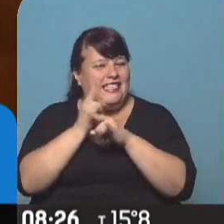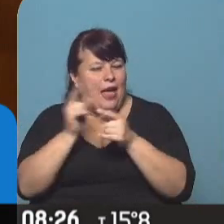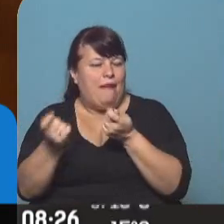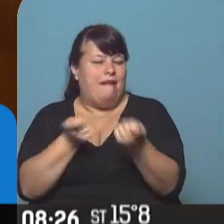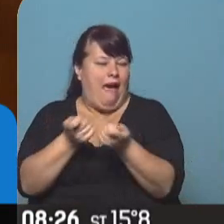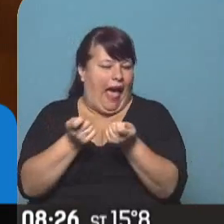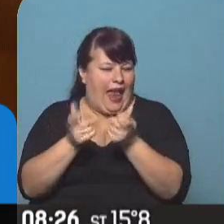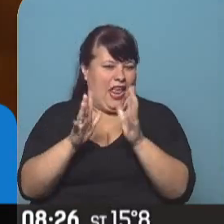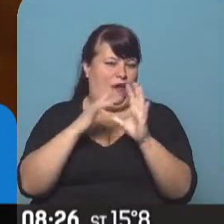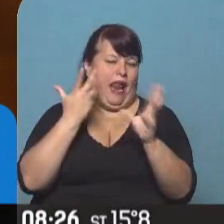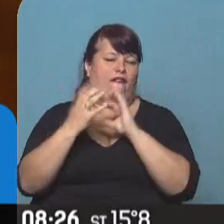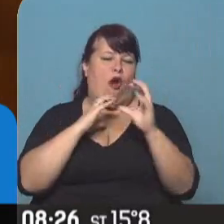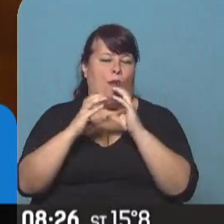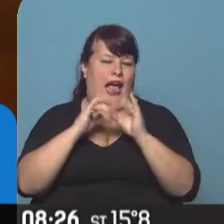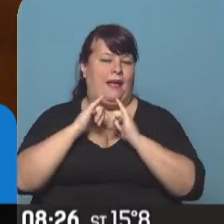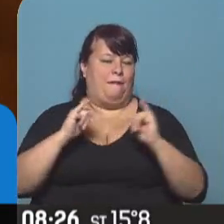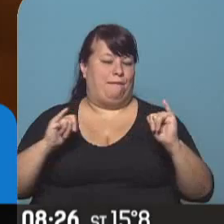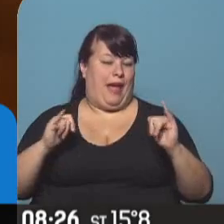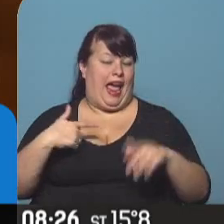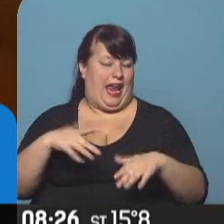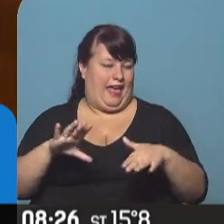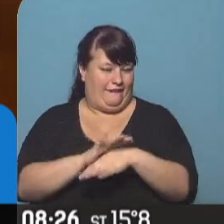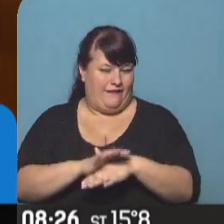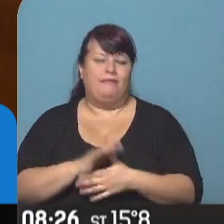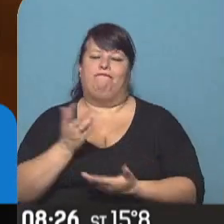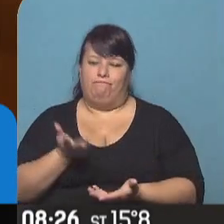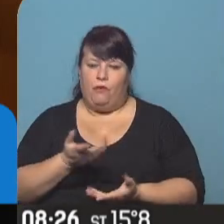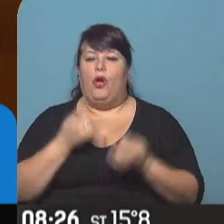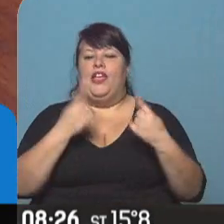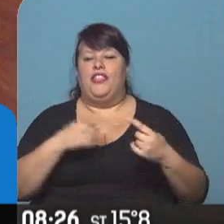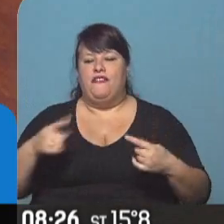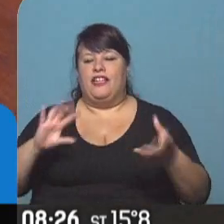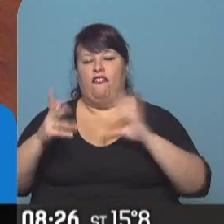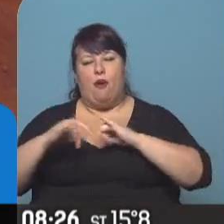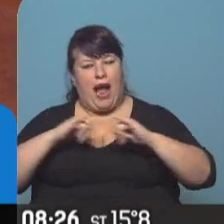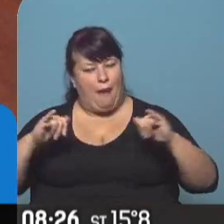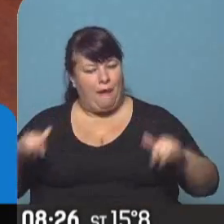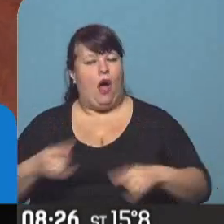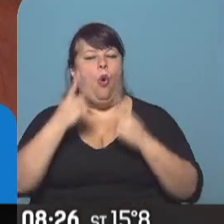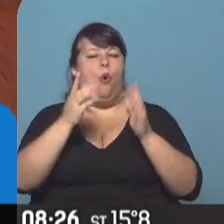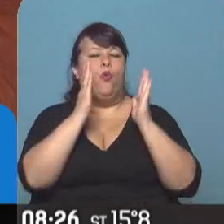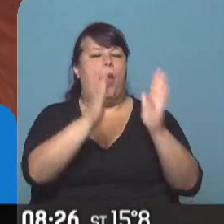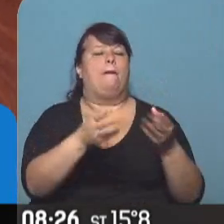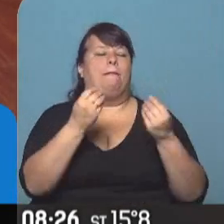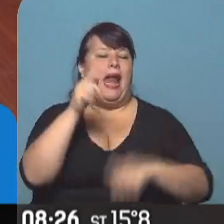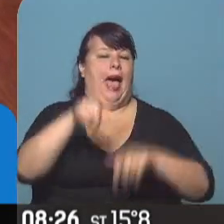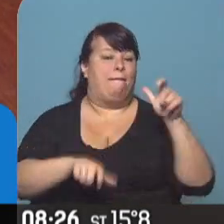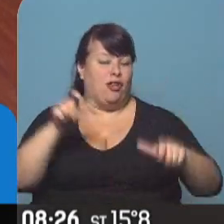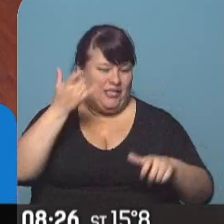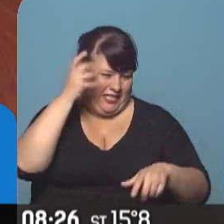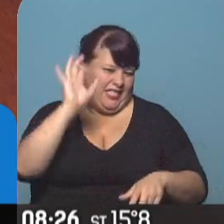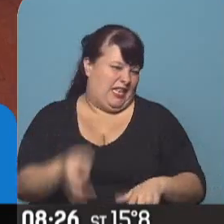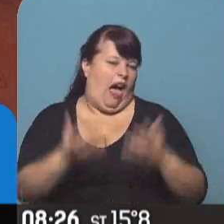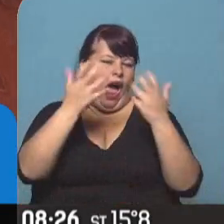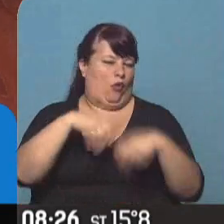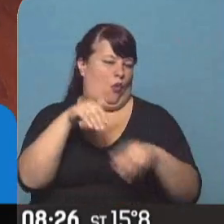manejo muy grande de la comunicación en las campañas más efectivas claro bueno diferentes tipos de campaña no una la destinada a los votantes que ya sabéis que los